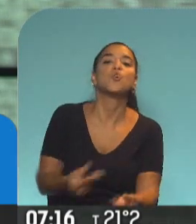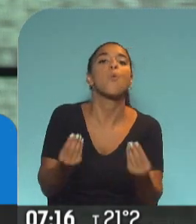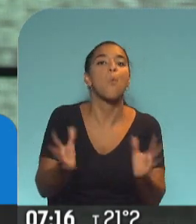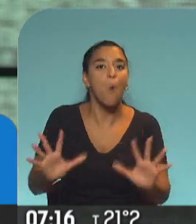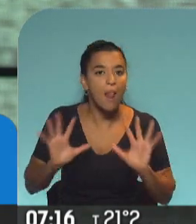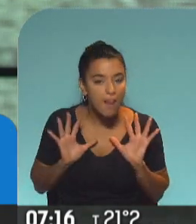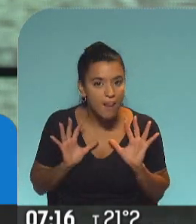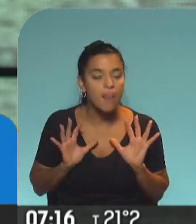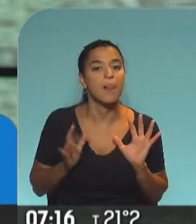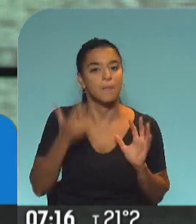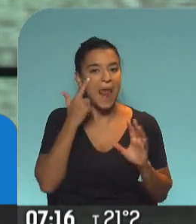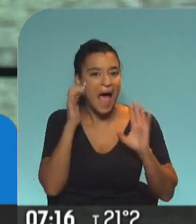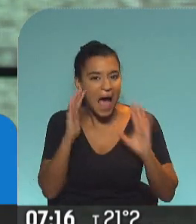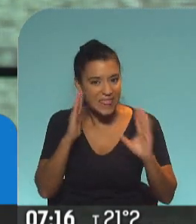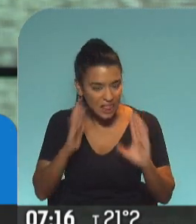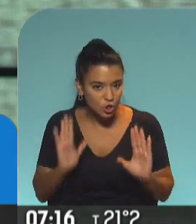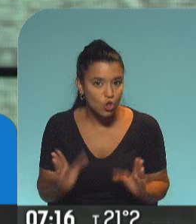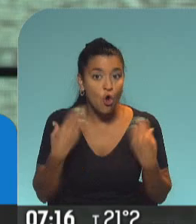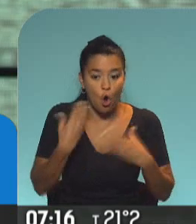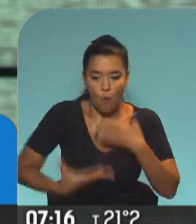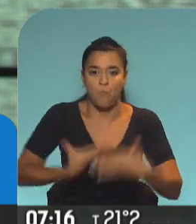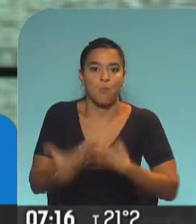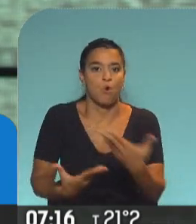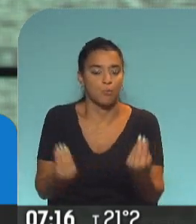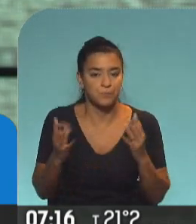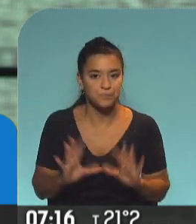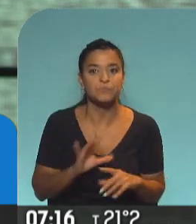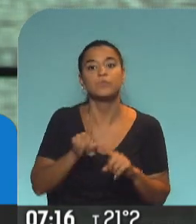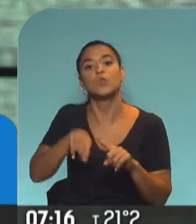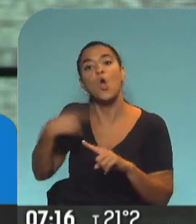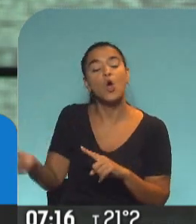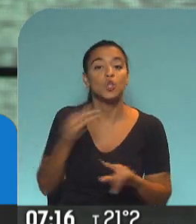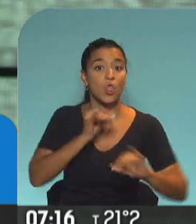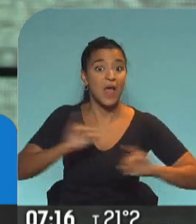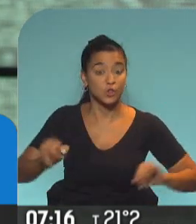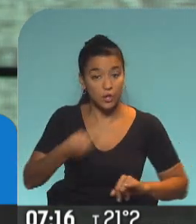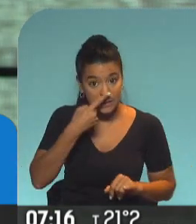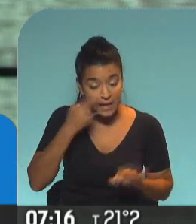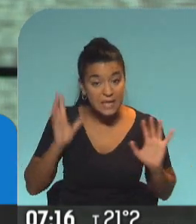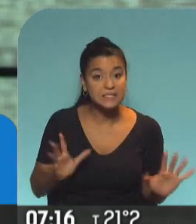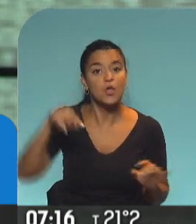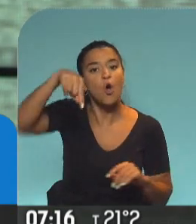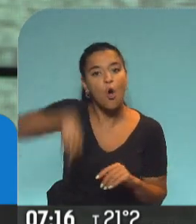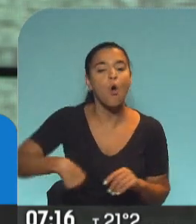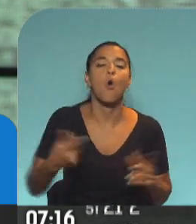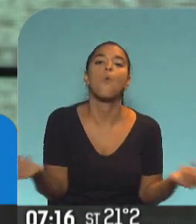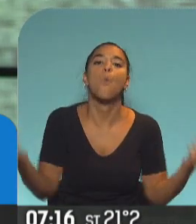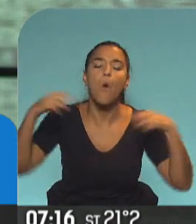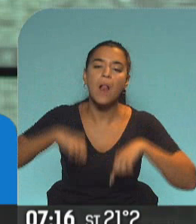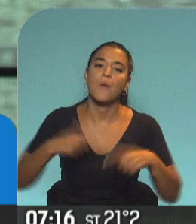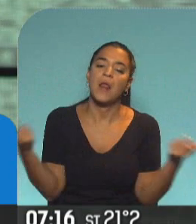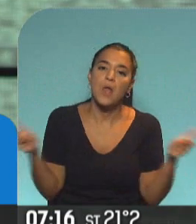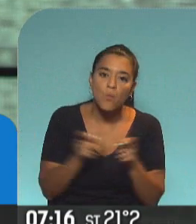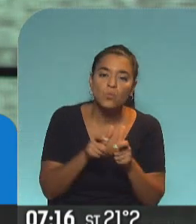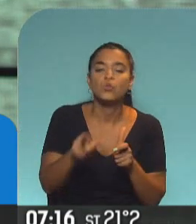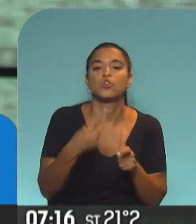o para estar atentos a cómo sigue esto. Y otro dato interesante es que hoy se reúne el Consejo Agroindustrial, que es